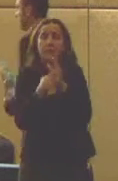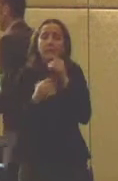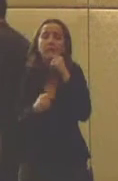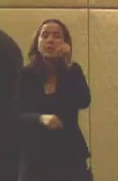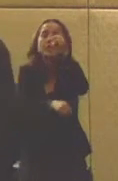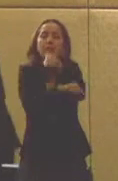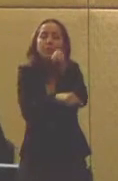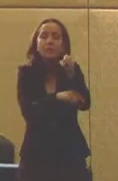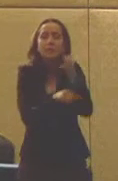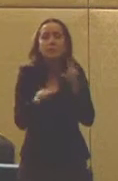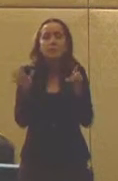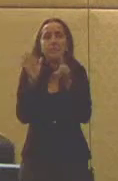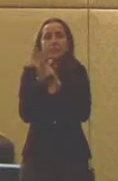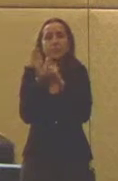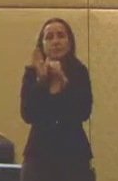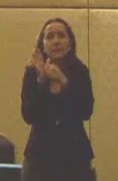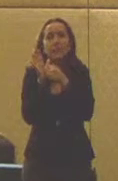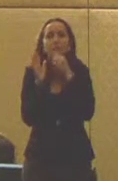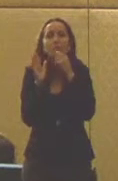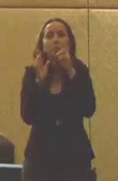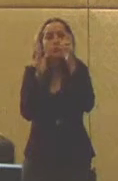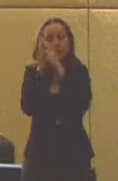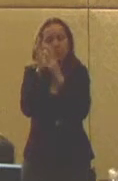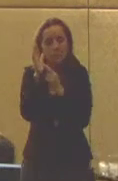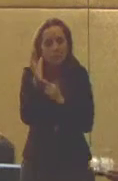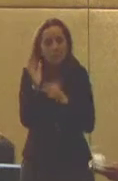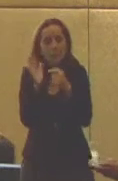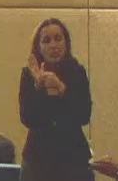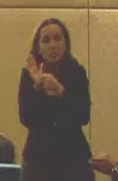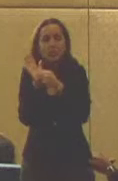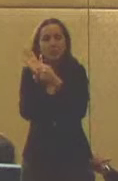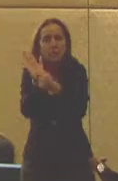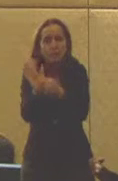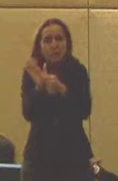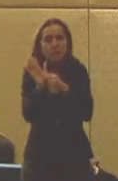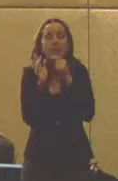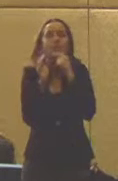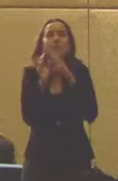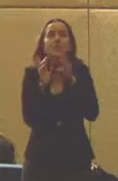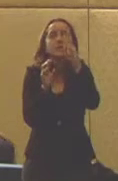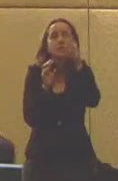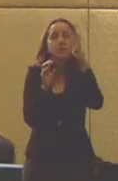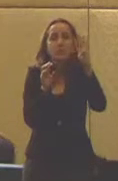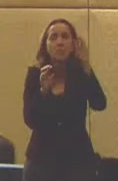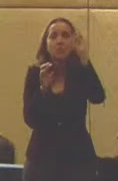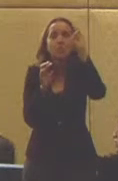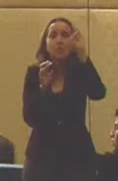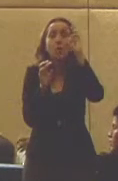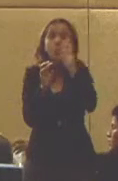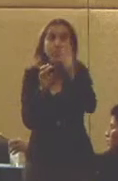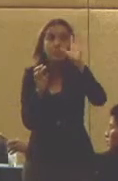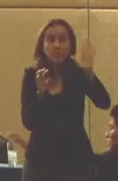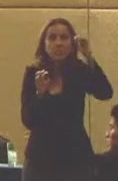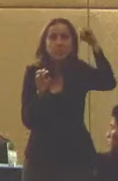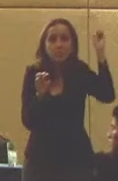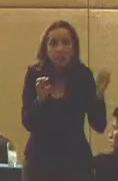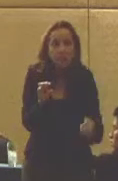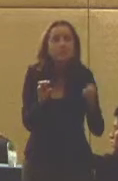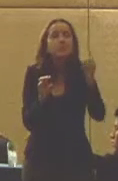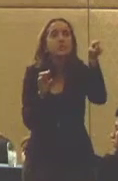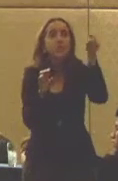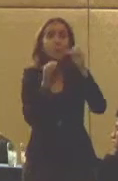incorporar la gestión de riesgo en los planes de ordenamiento? Como vemos, un porcentaje similar, un 64-65% de los países tienen